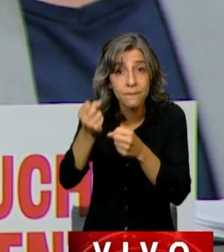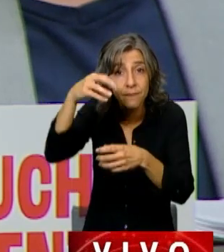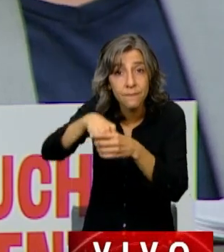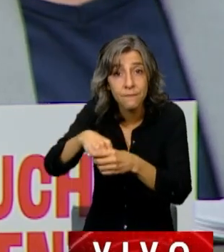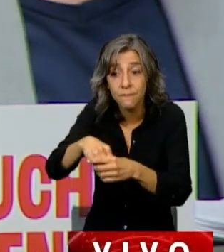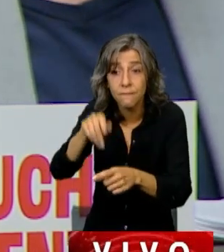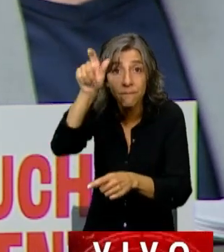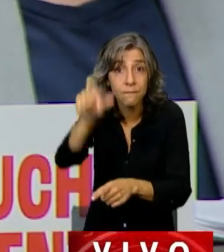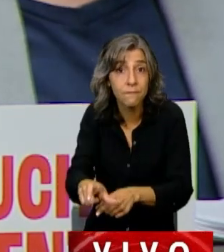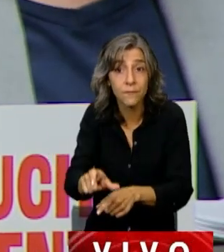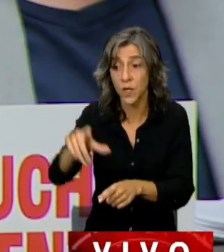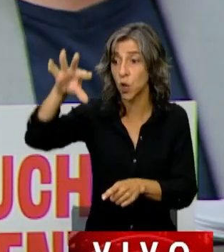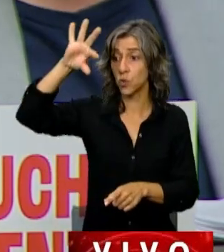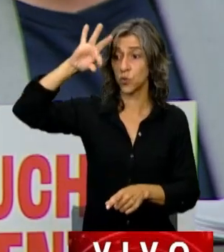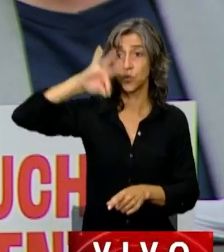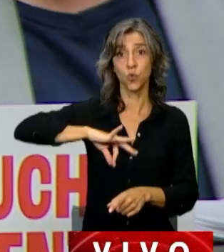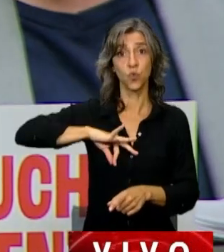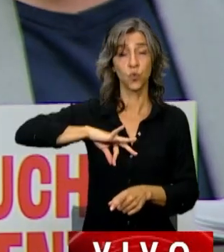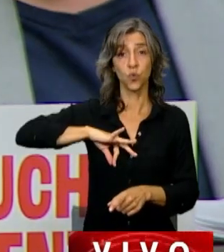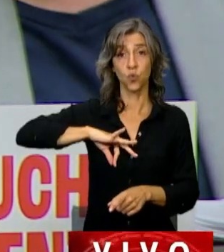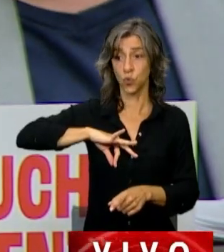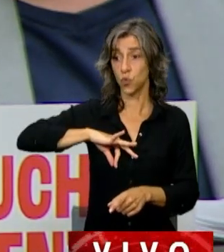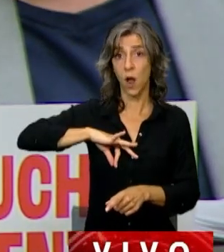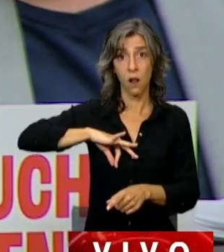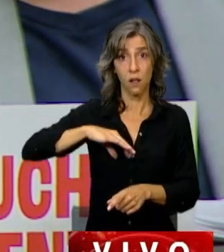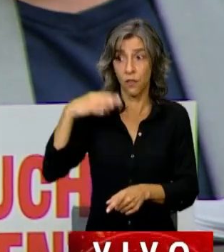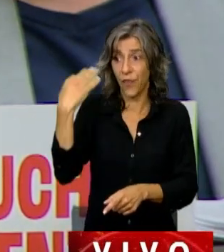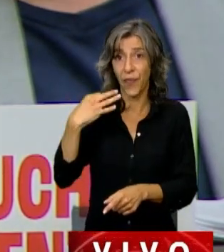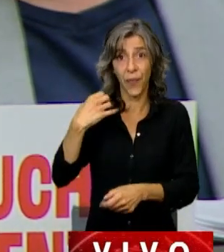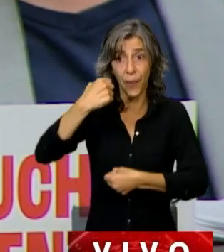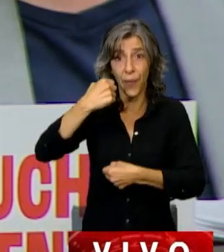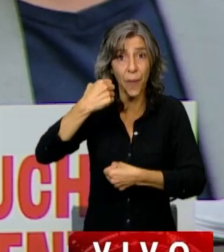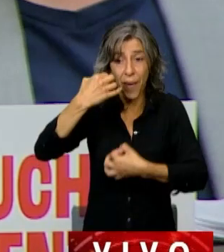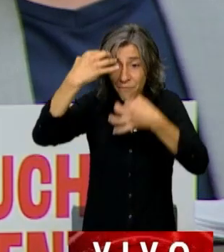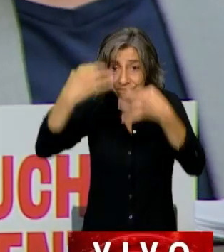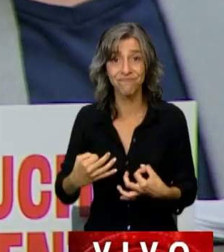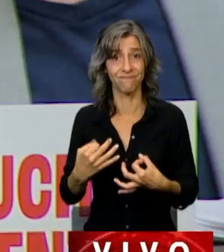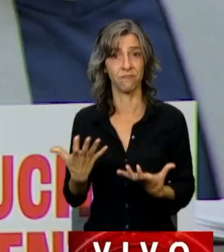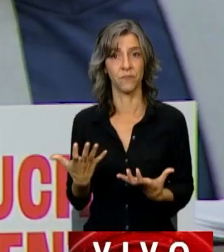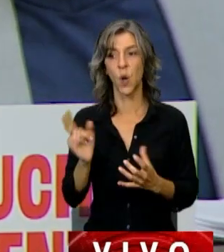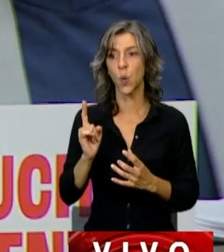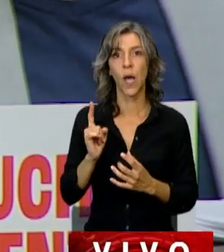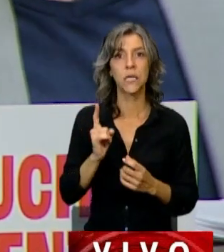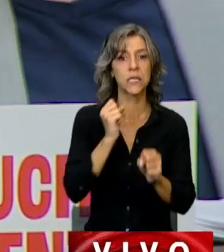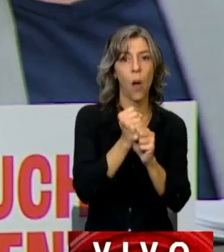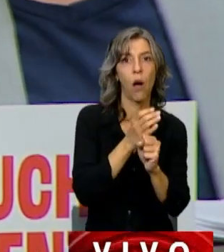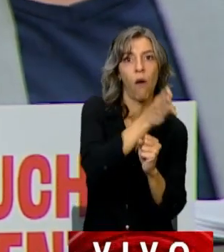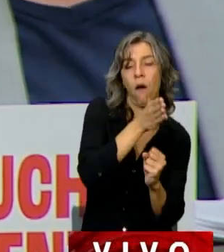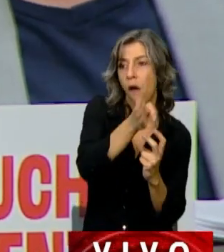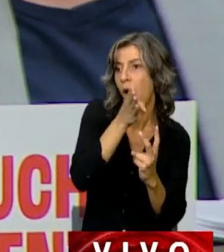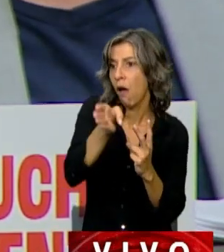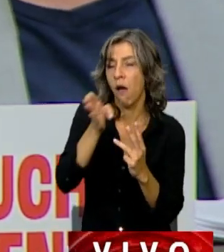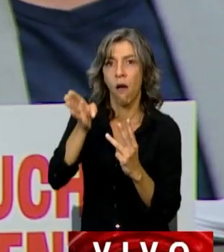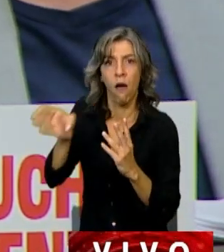vivir dignamente sin tener que estar corriendo de lugar en lugar, y en ese sentido estas son